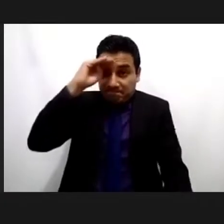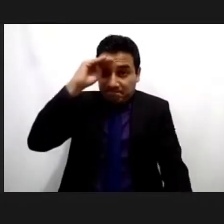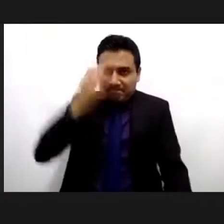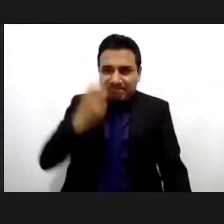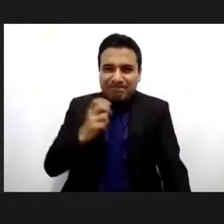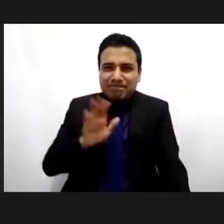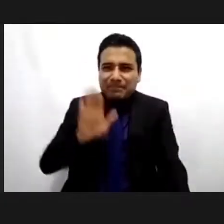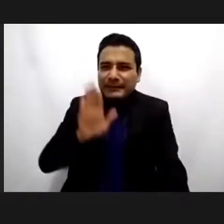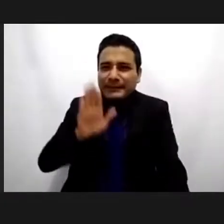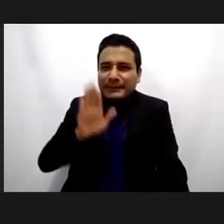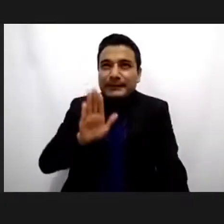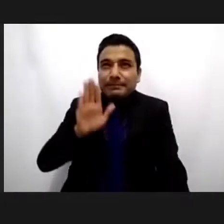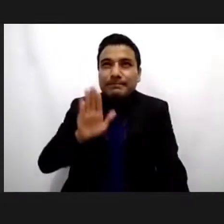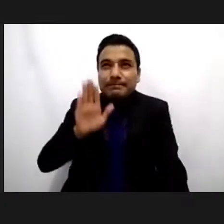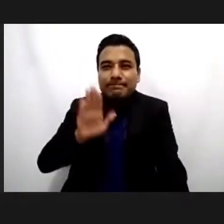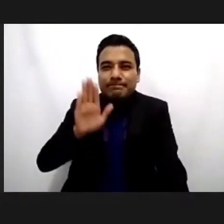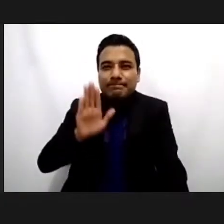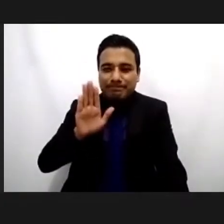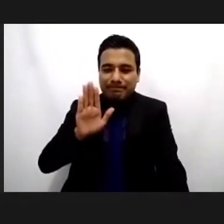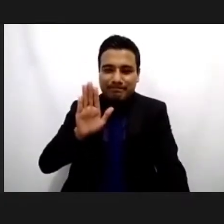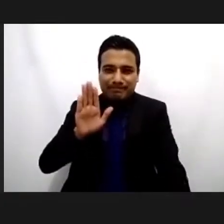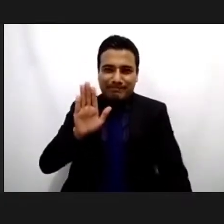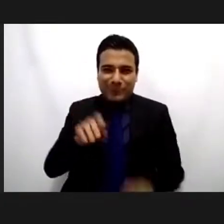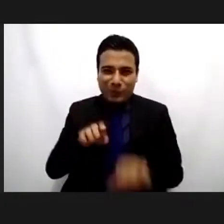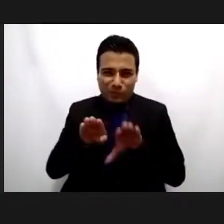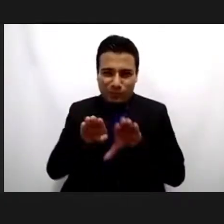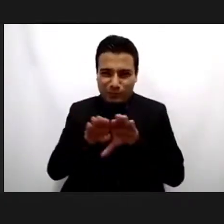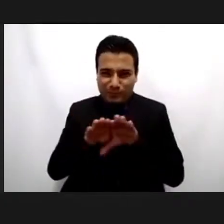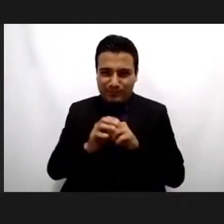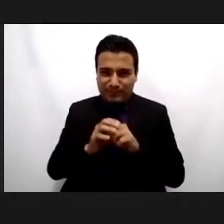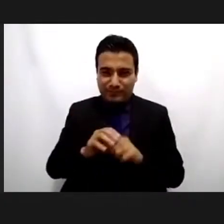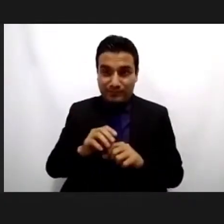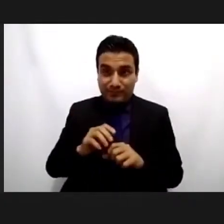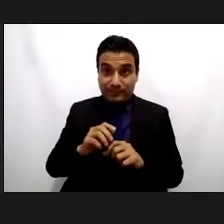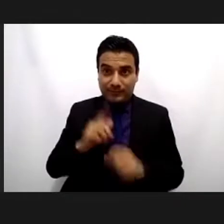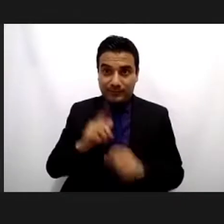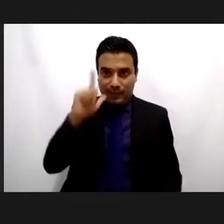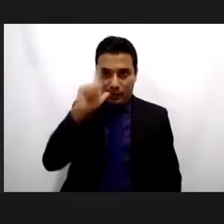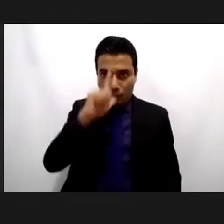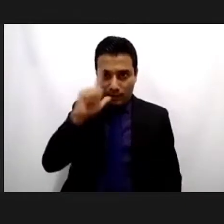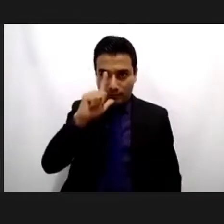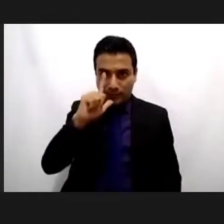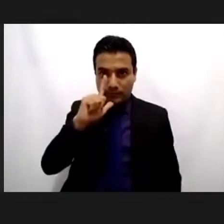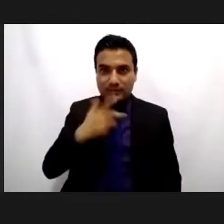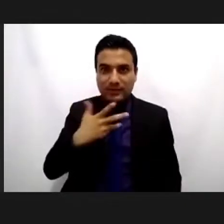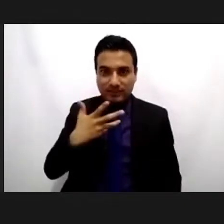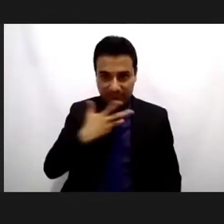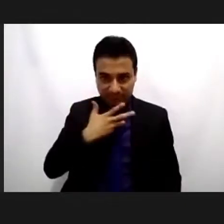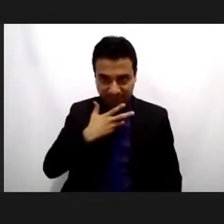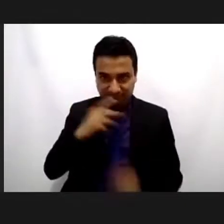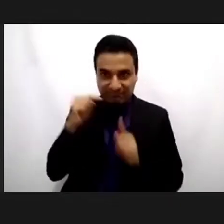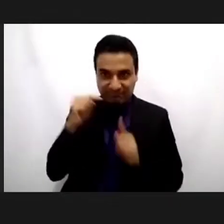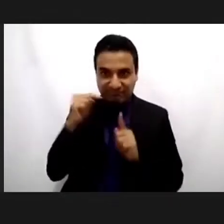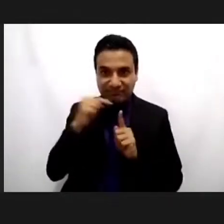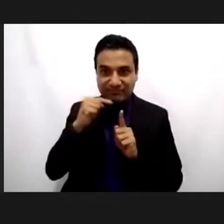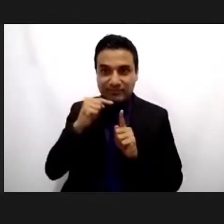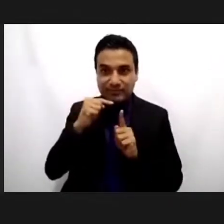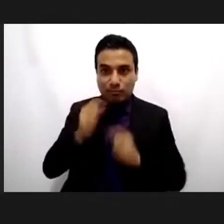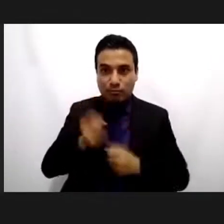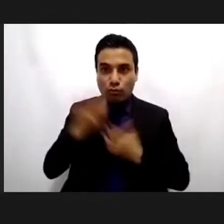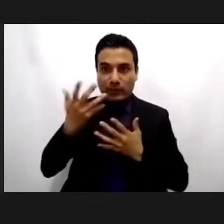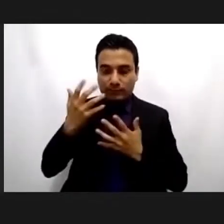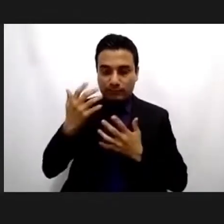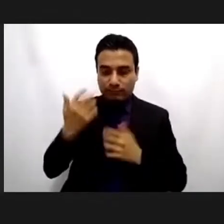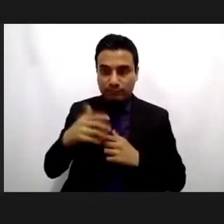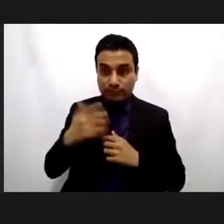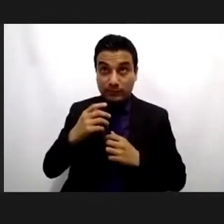de reducción horrorosa de la posibilidad poética que tiene el lenguaje. Digo, pensar en un lenguaje globalizado, siendo que en